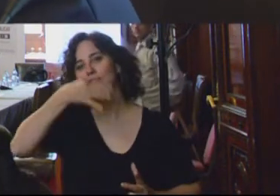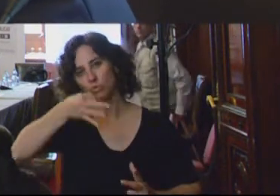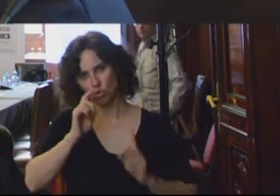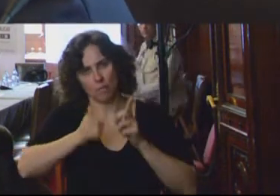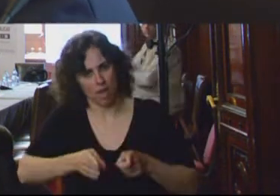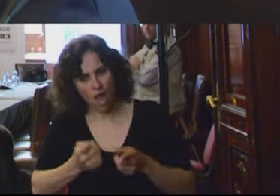de prácticas,